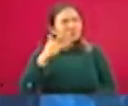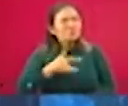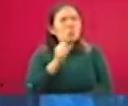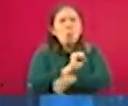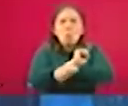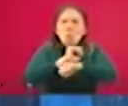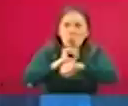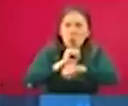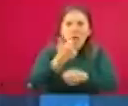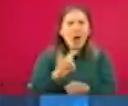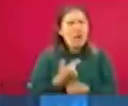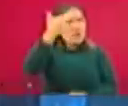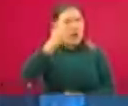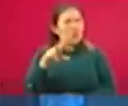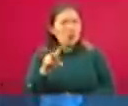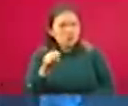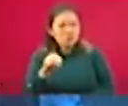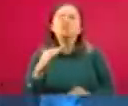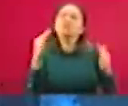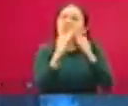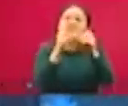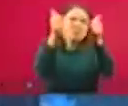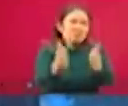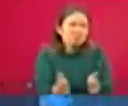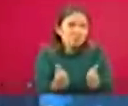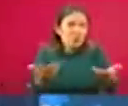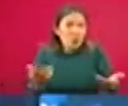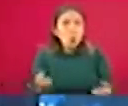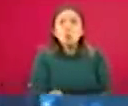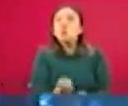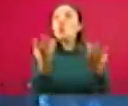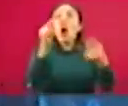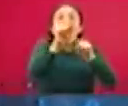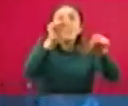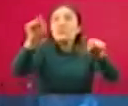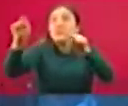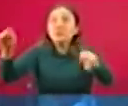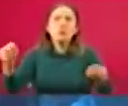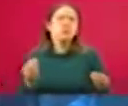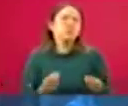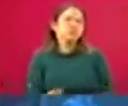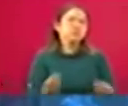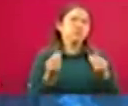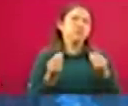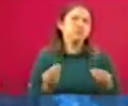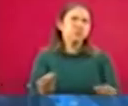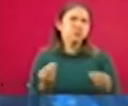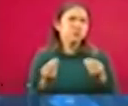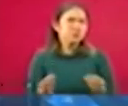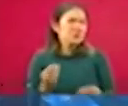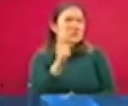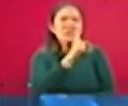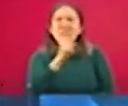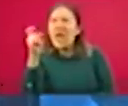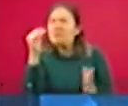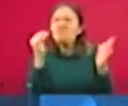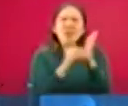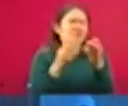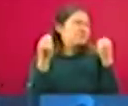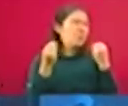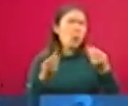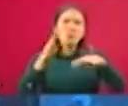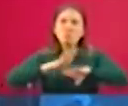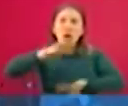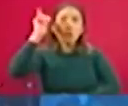todas aportan la misma información porque tienen características distintas. Entonces, en este caso, los laboratorios privados lo